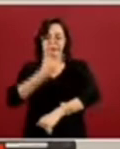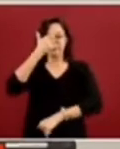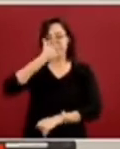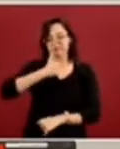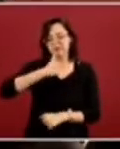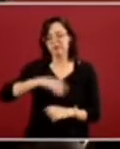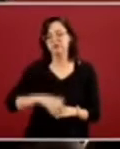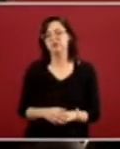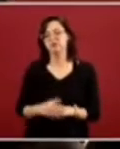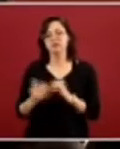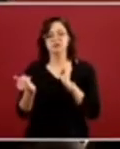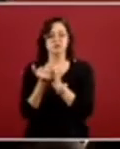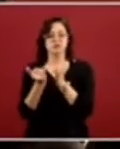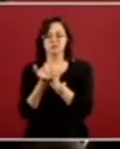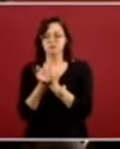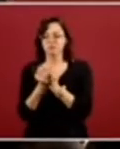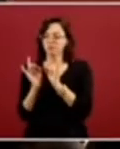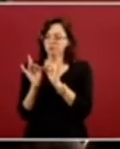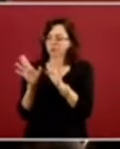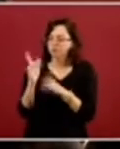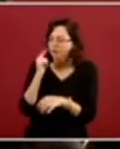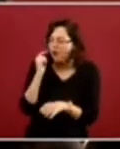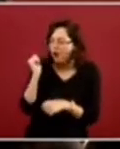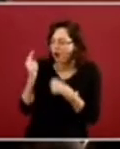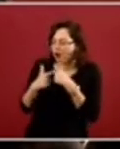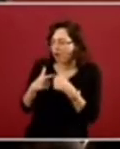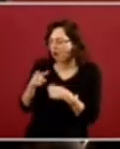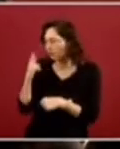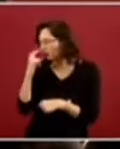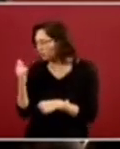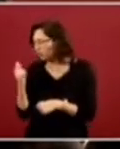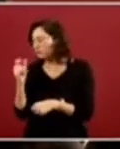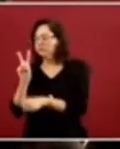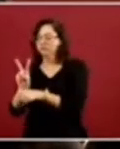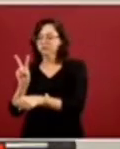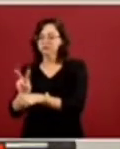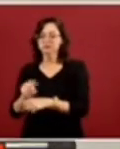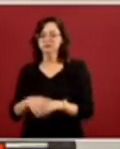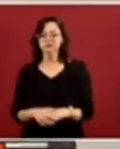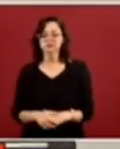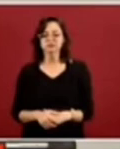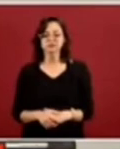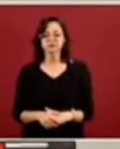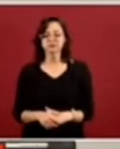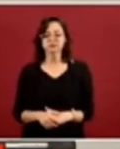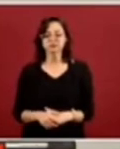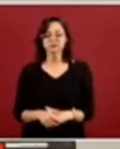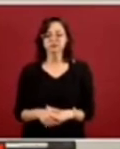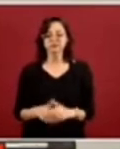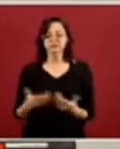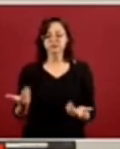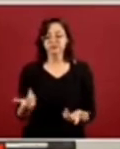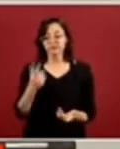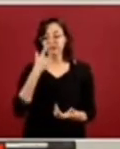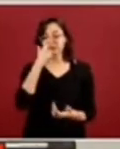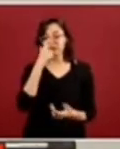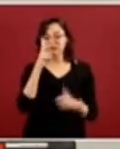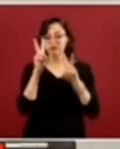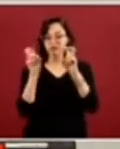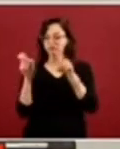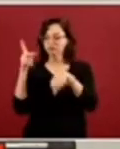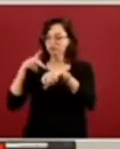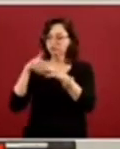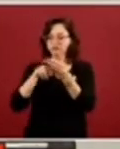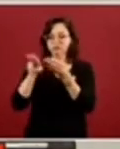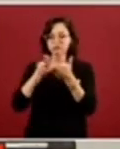monitoreando cualquier caso atípico. Ahora, quiero señalarle que en el caso de Piedras Negras, hasta el momento en